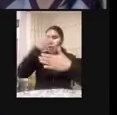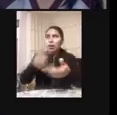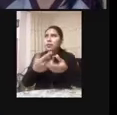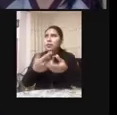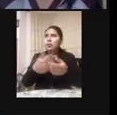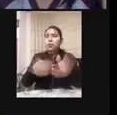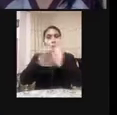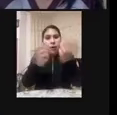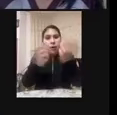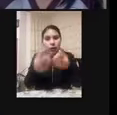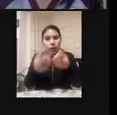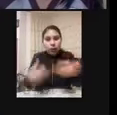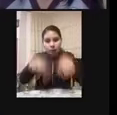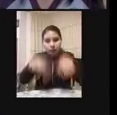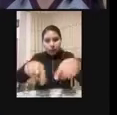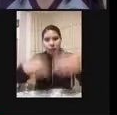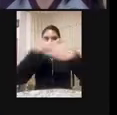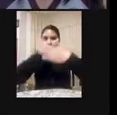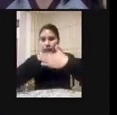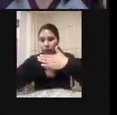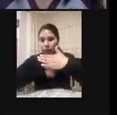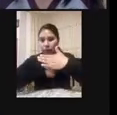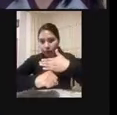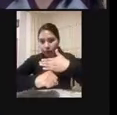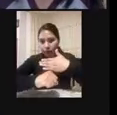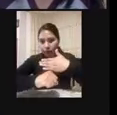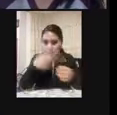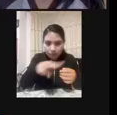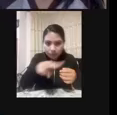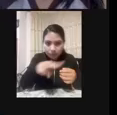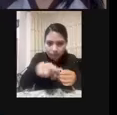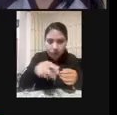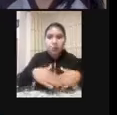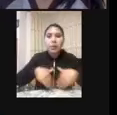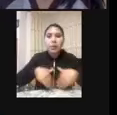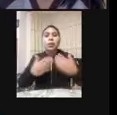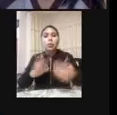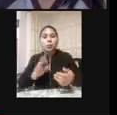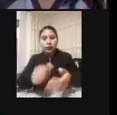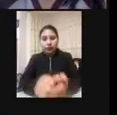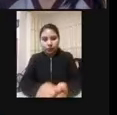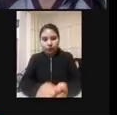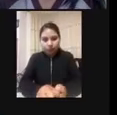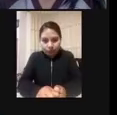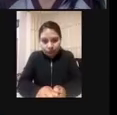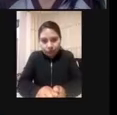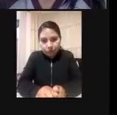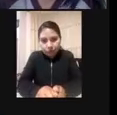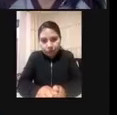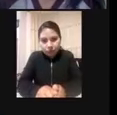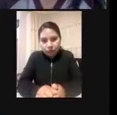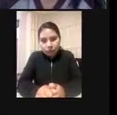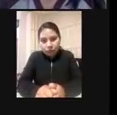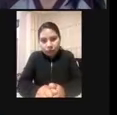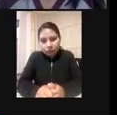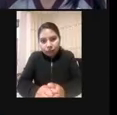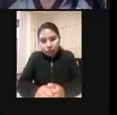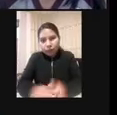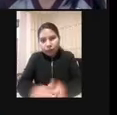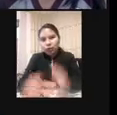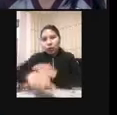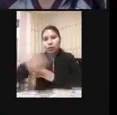es bastante evidente. Algunos lo saben en el momento del parto, cuando ya nace, pero otros ya lo pueden saber un poco